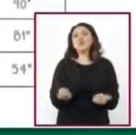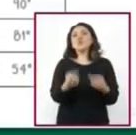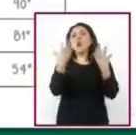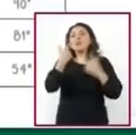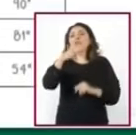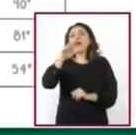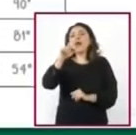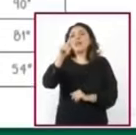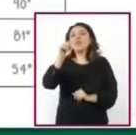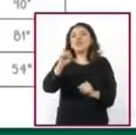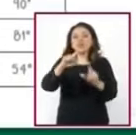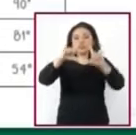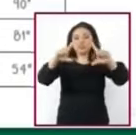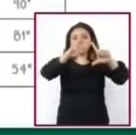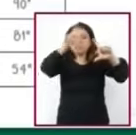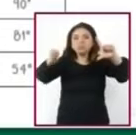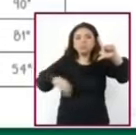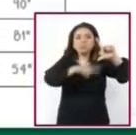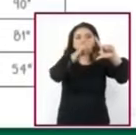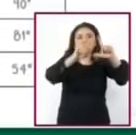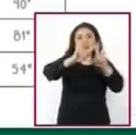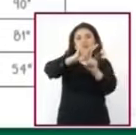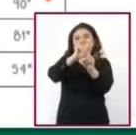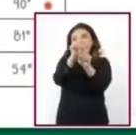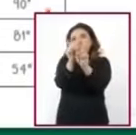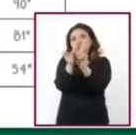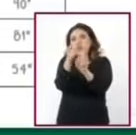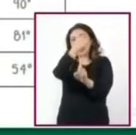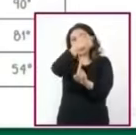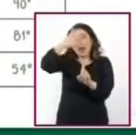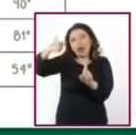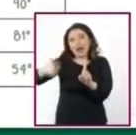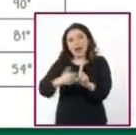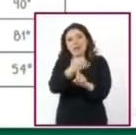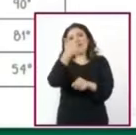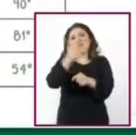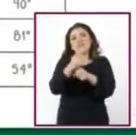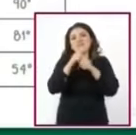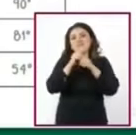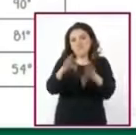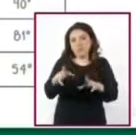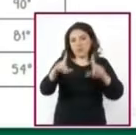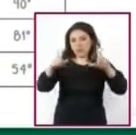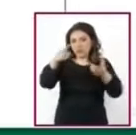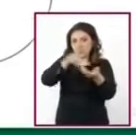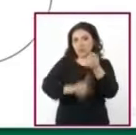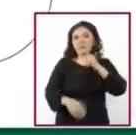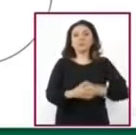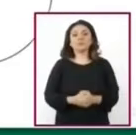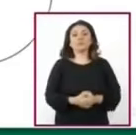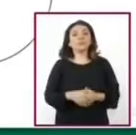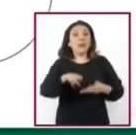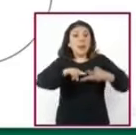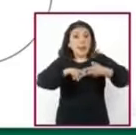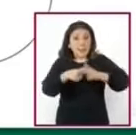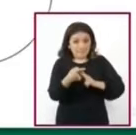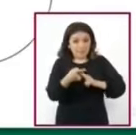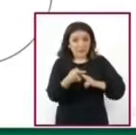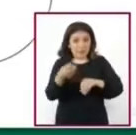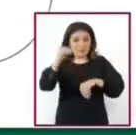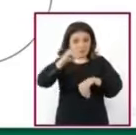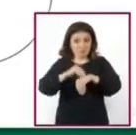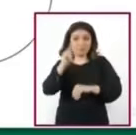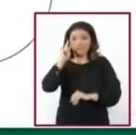cantidad de grados que representa el ángulo central para cada uno de los datos del círculo. Para comenzar a trazar